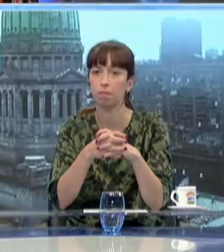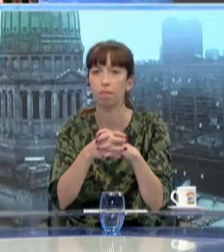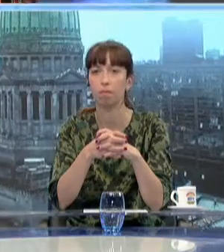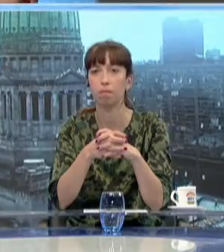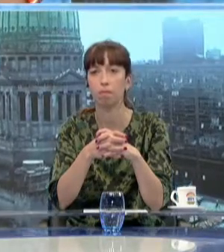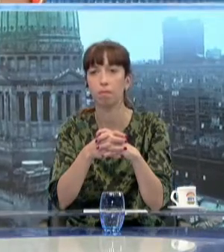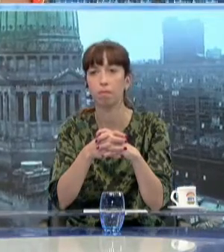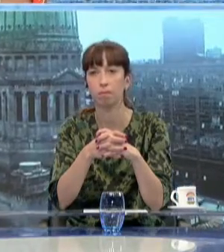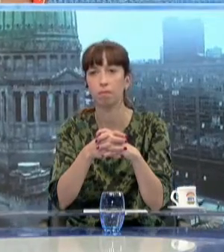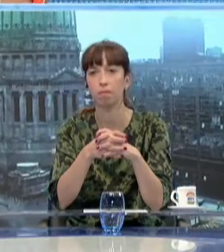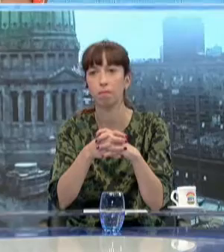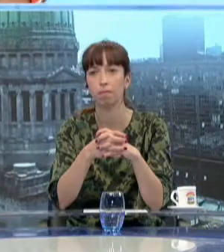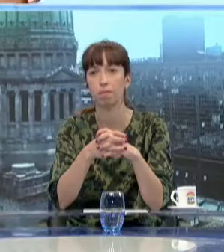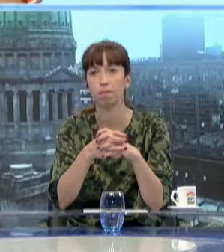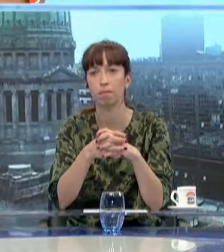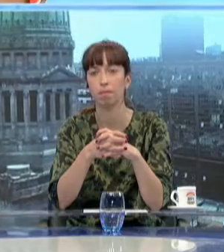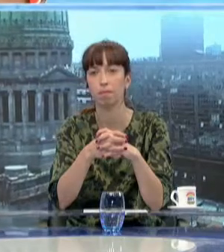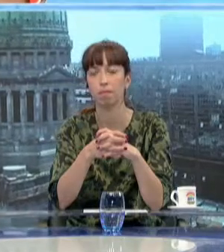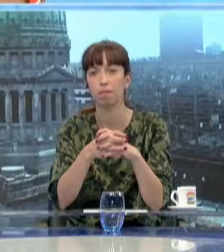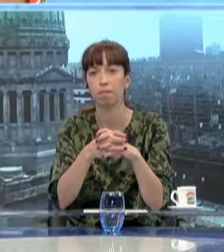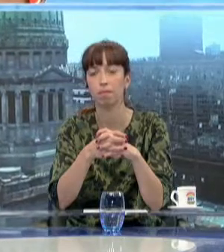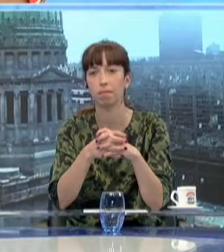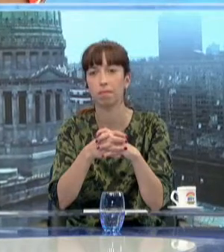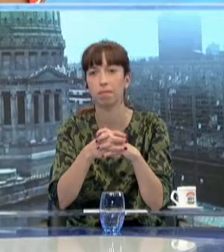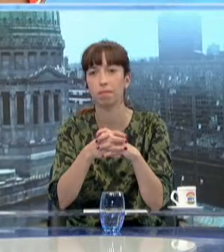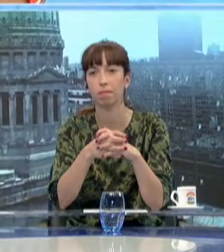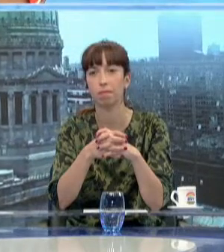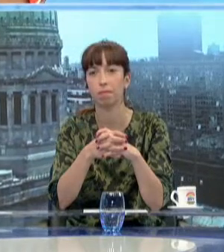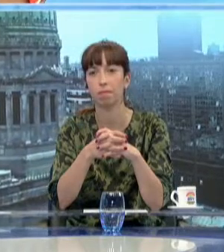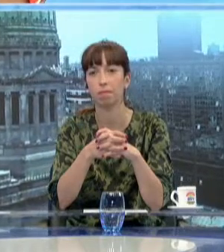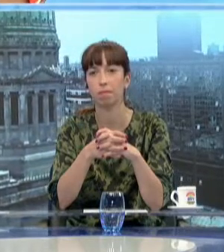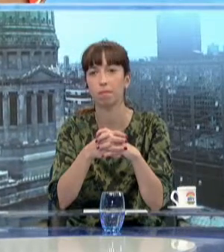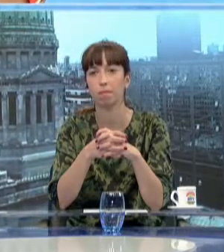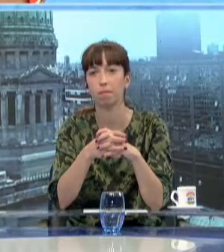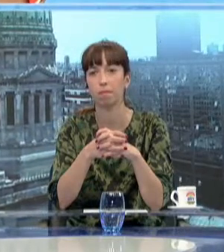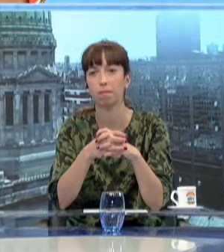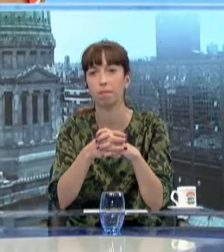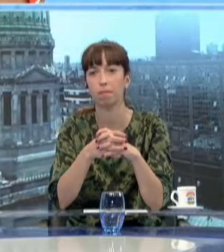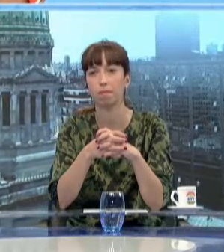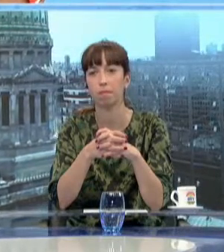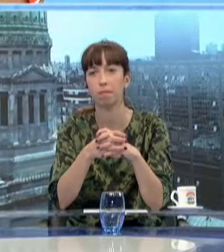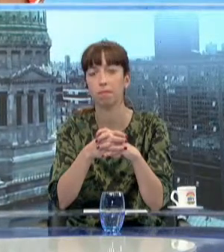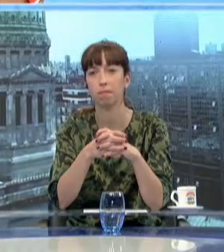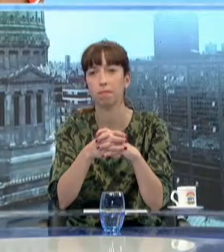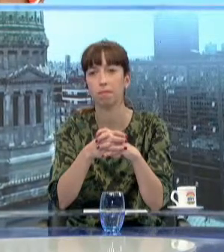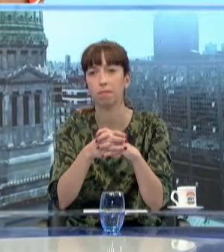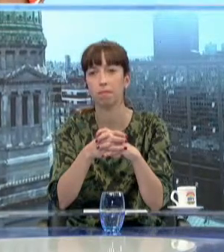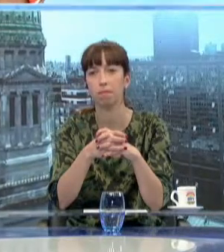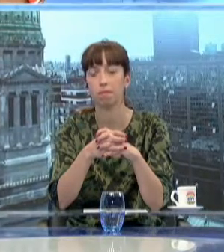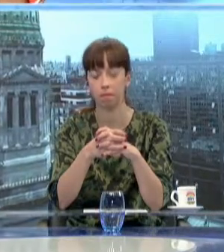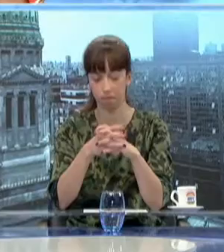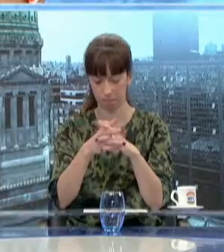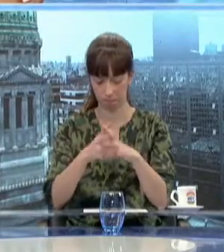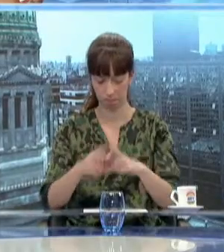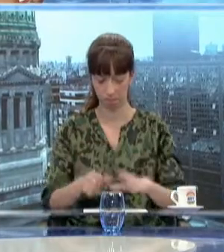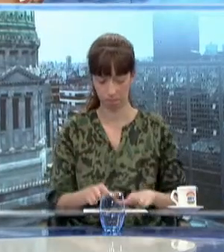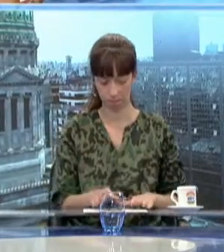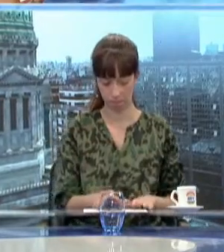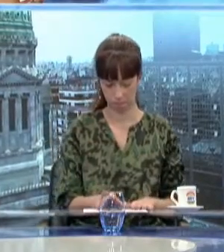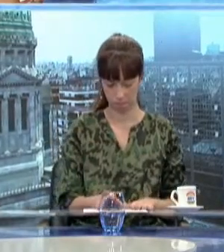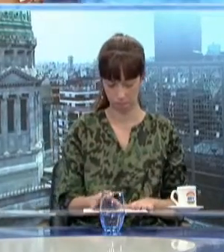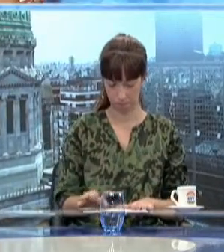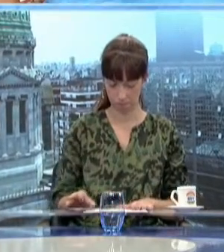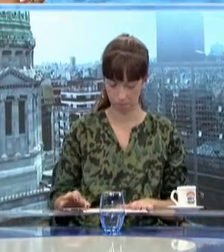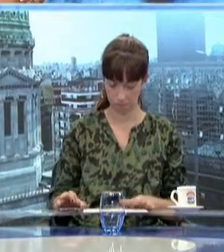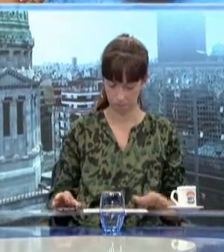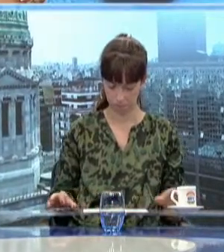contribuimos. Bien. Y me parece que estamos ante una oportunidad. Digo, el gobierno debiera